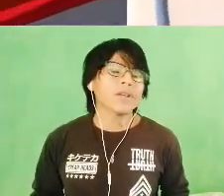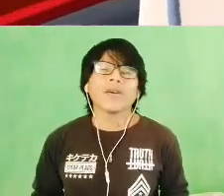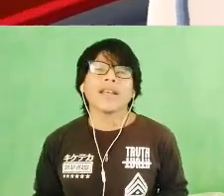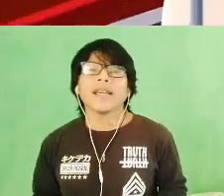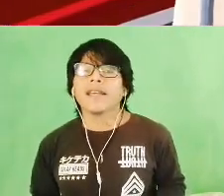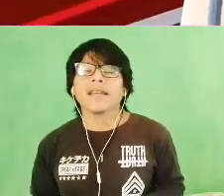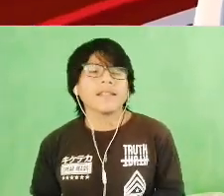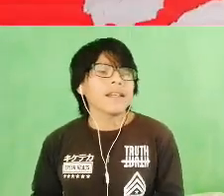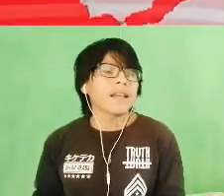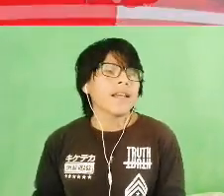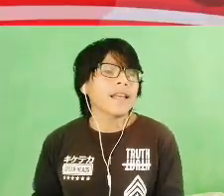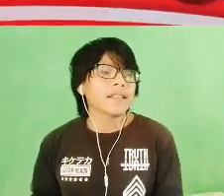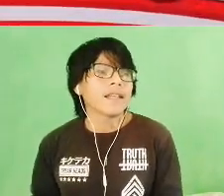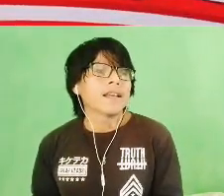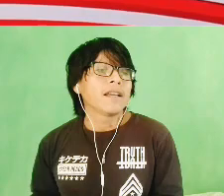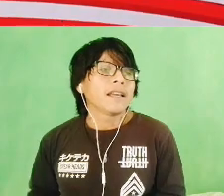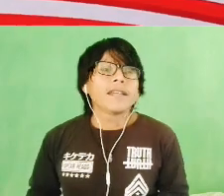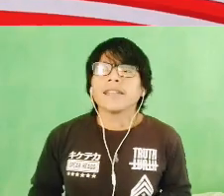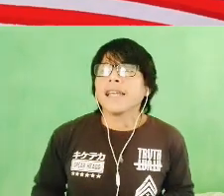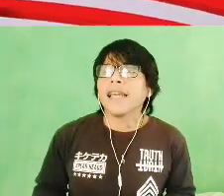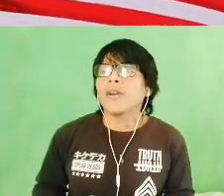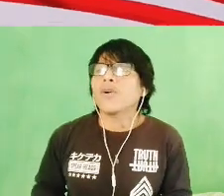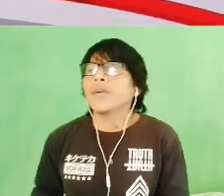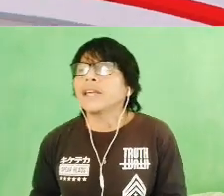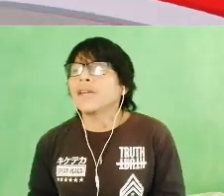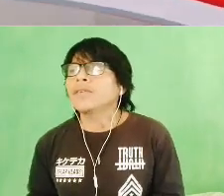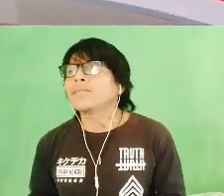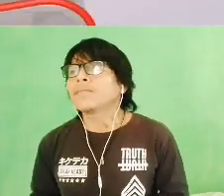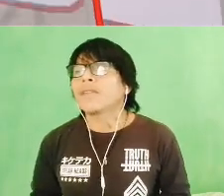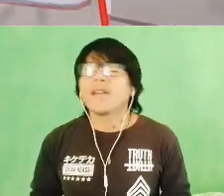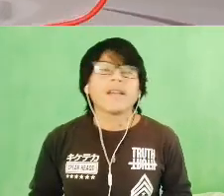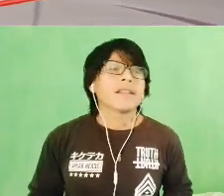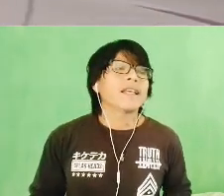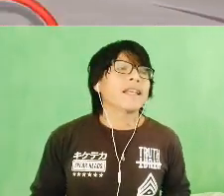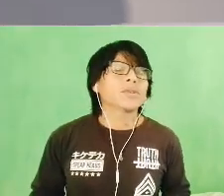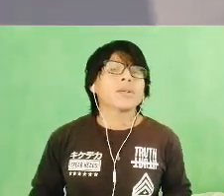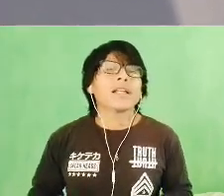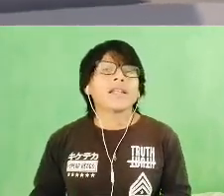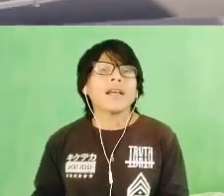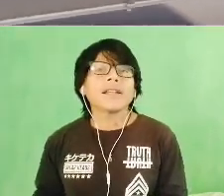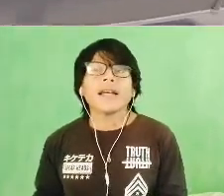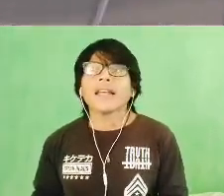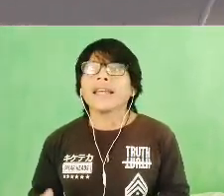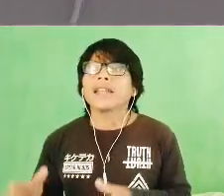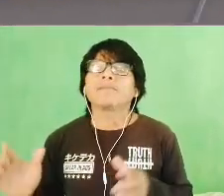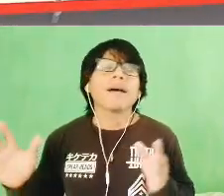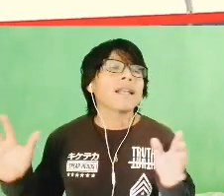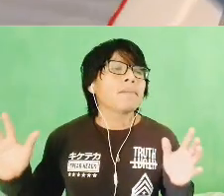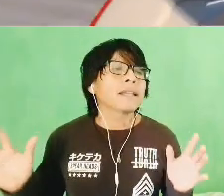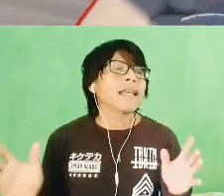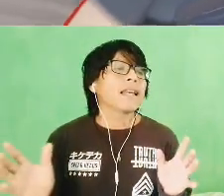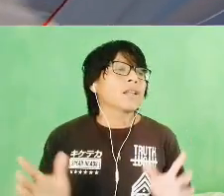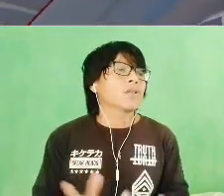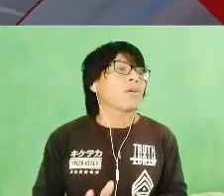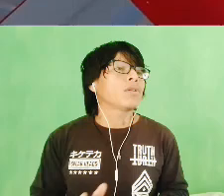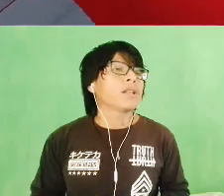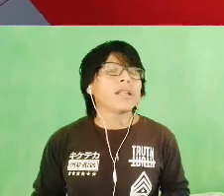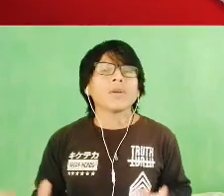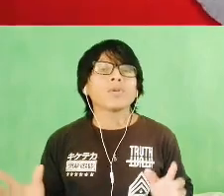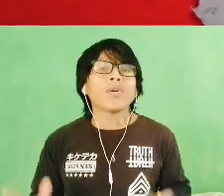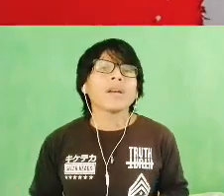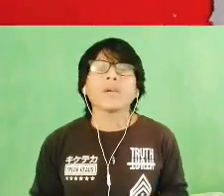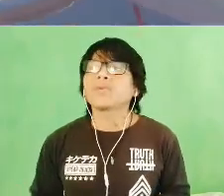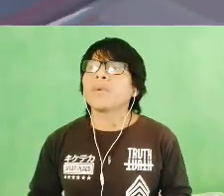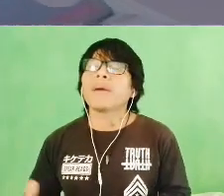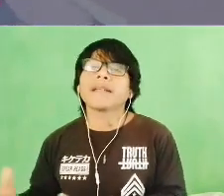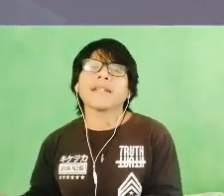lo único que le queda decir es que el gobierno tiene a su candidata y van a meterle todo el